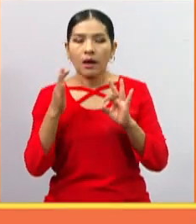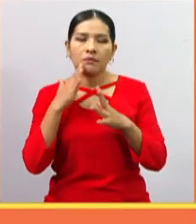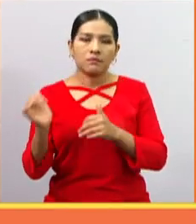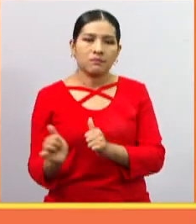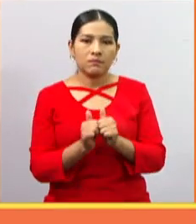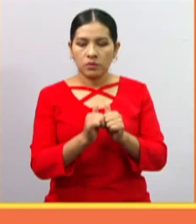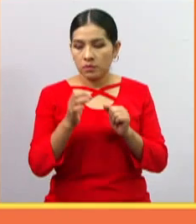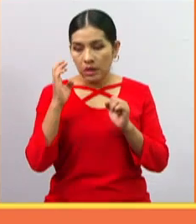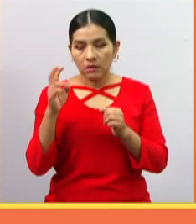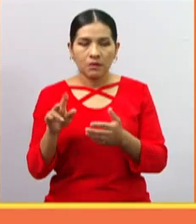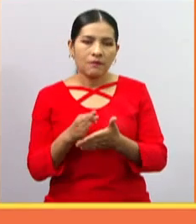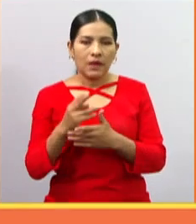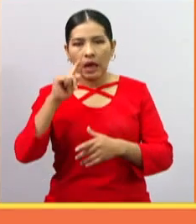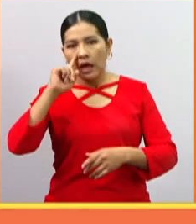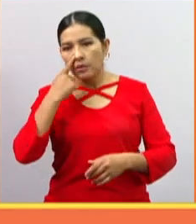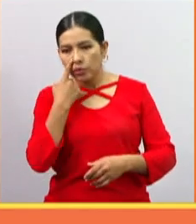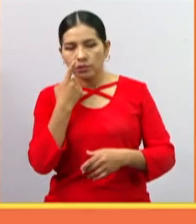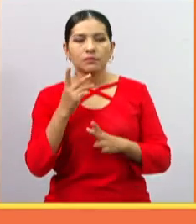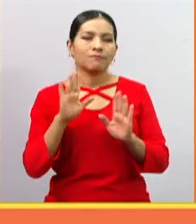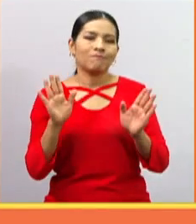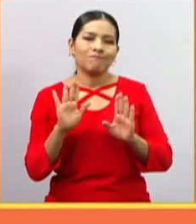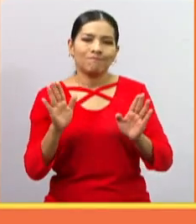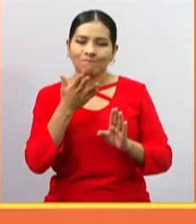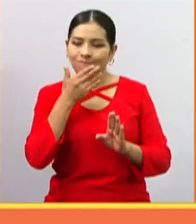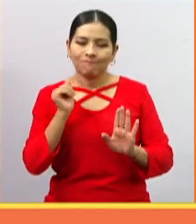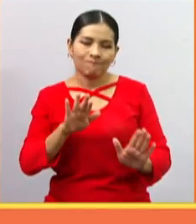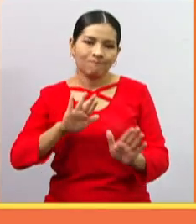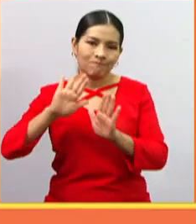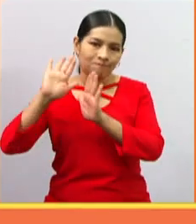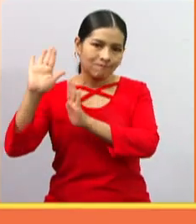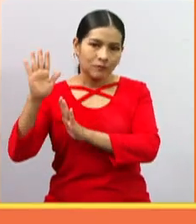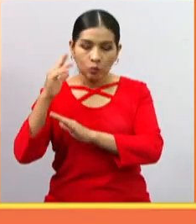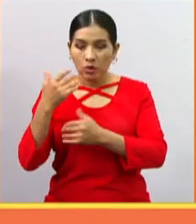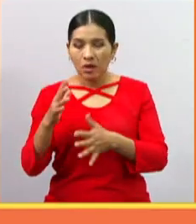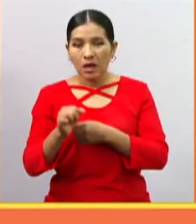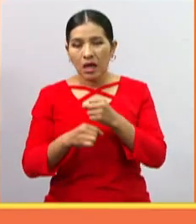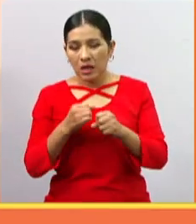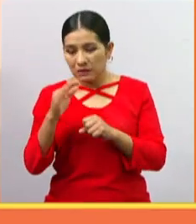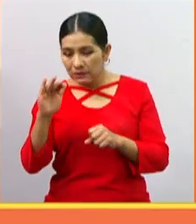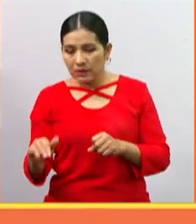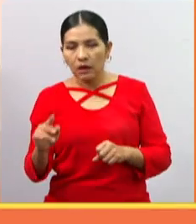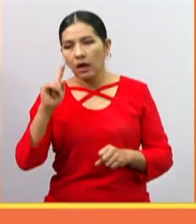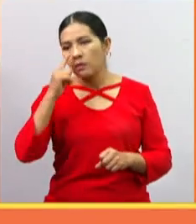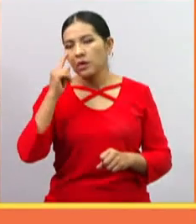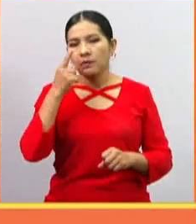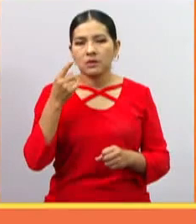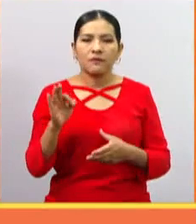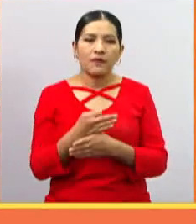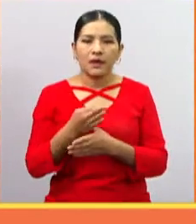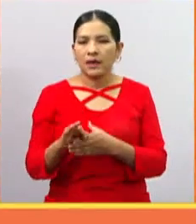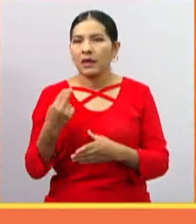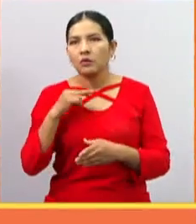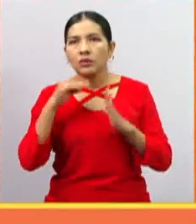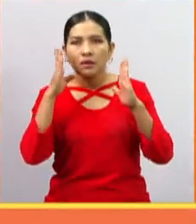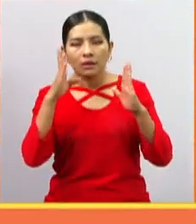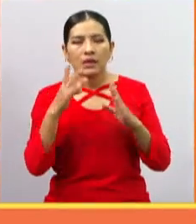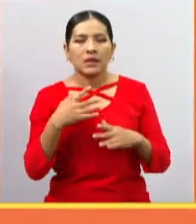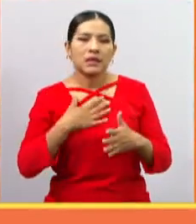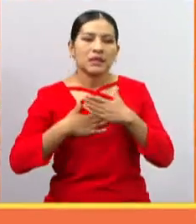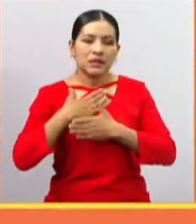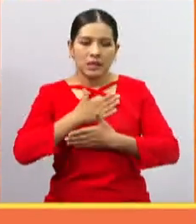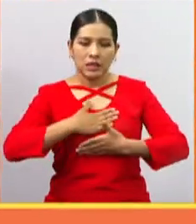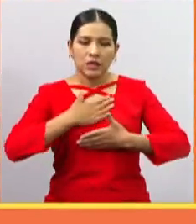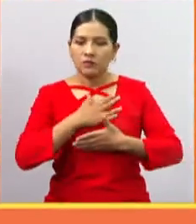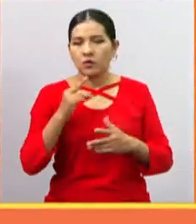que cumplir en conciertos de esta naturaleza. A veces si son demasiado pequeños pues claro, puede no resultar pesado, pero yo digo